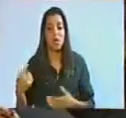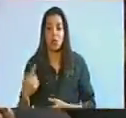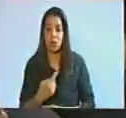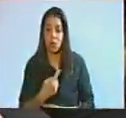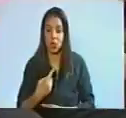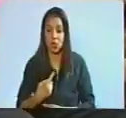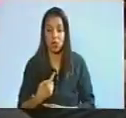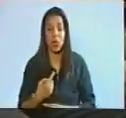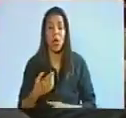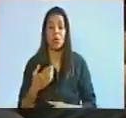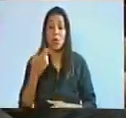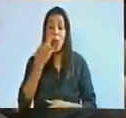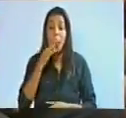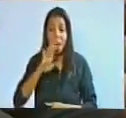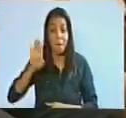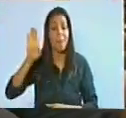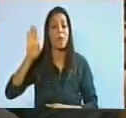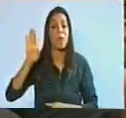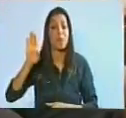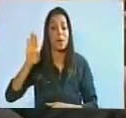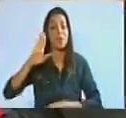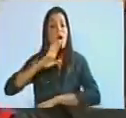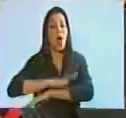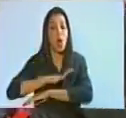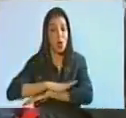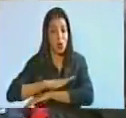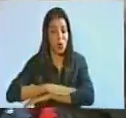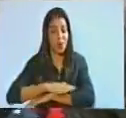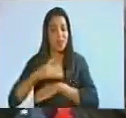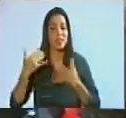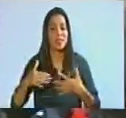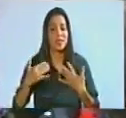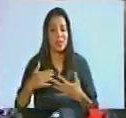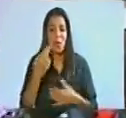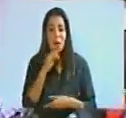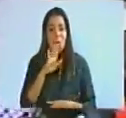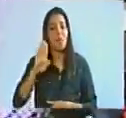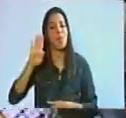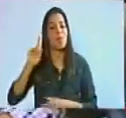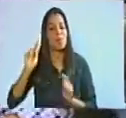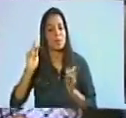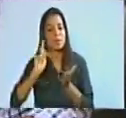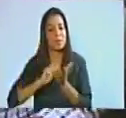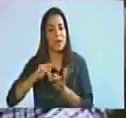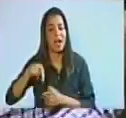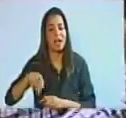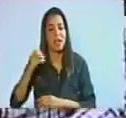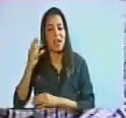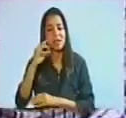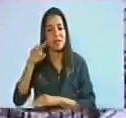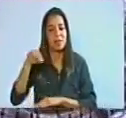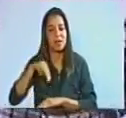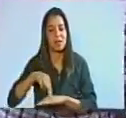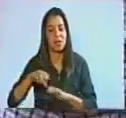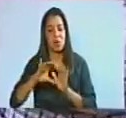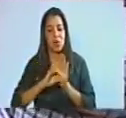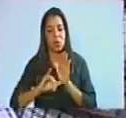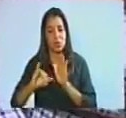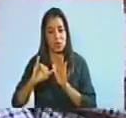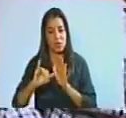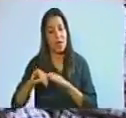estoy en una promesa, que estoy ahora cumpliendo promesa aquí en la Asamblea Nacional Constituyente. Disculpen